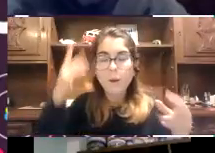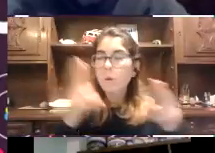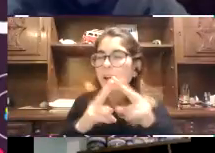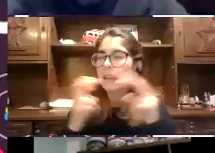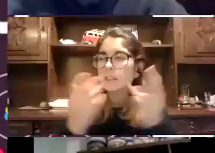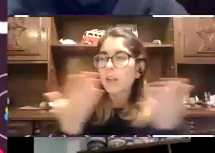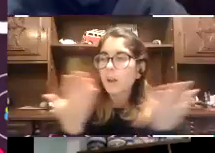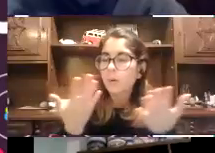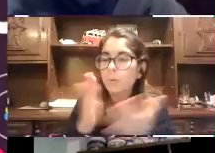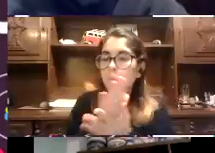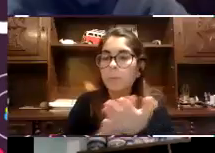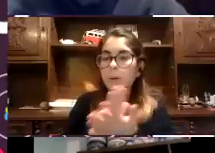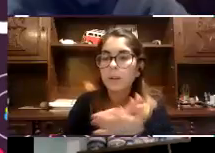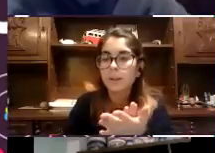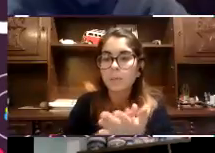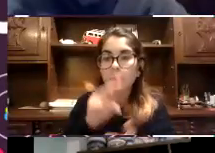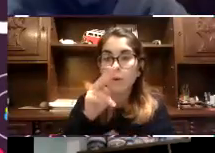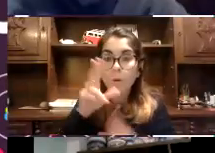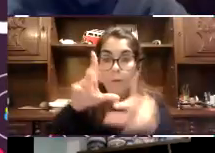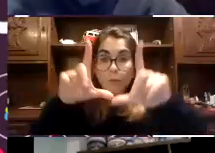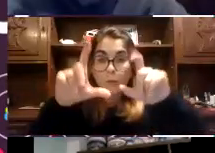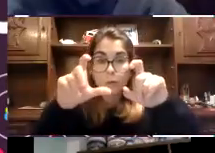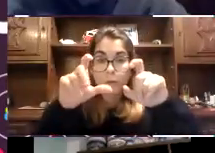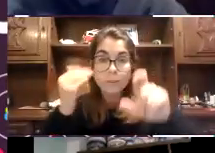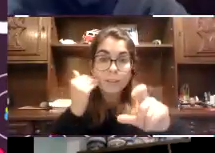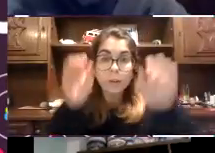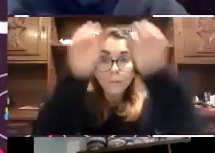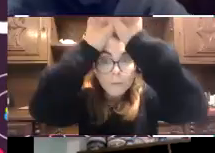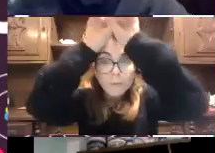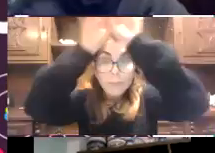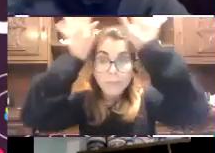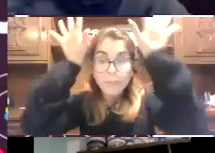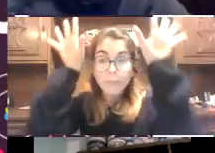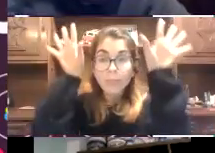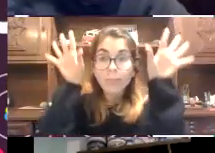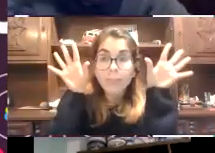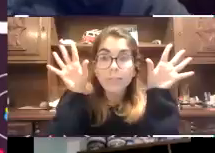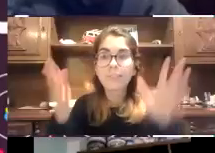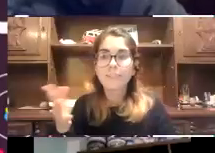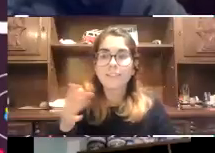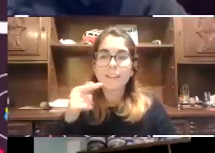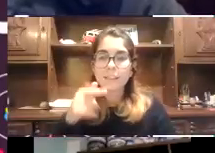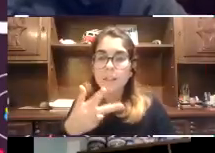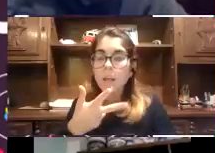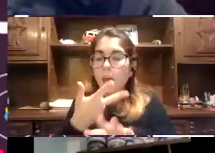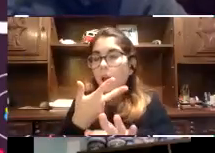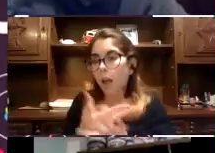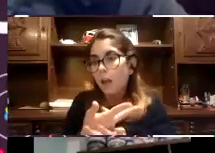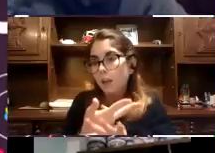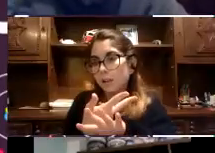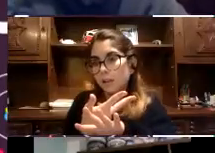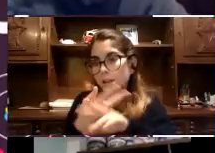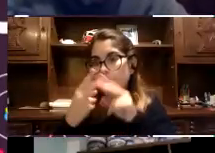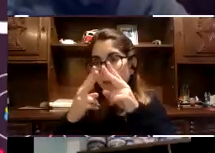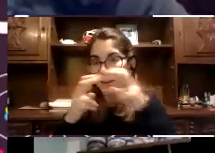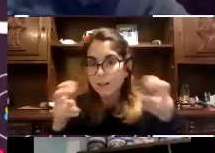por ejemplo, como en el de la fotografía, lo que tenemos que pensar es que si hay carga eléctrica en estos cabellos humanos